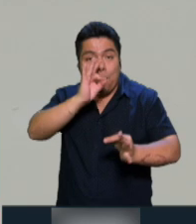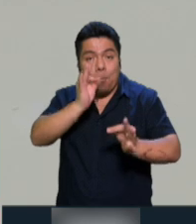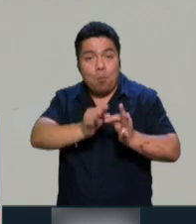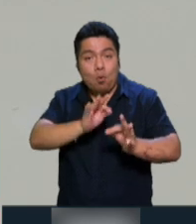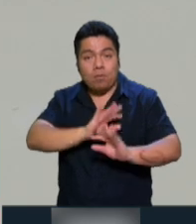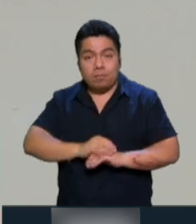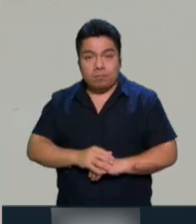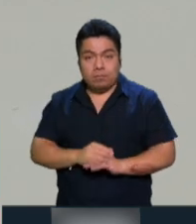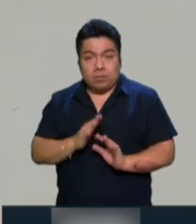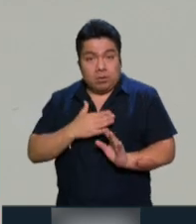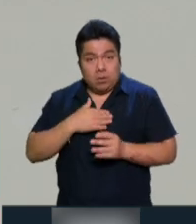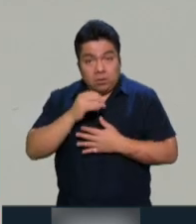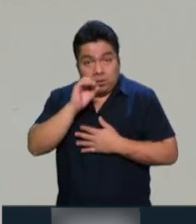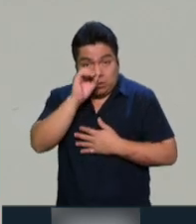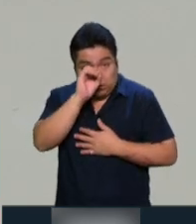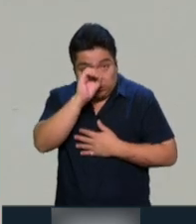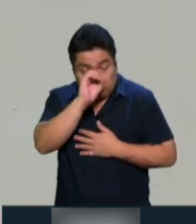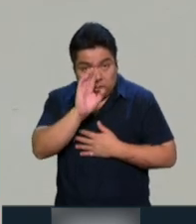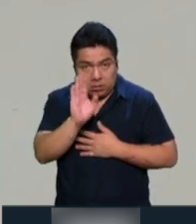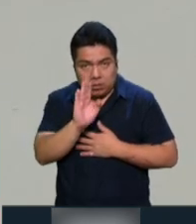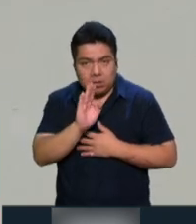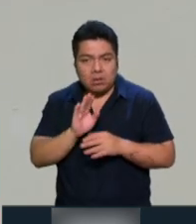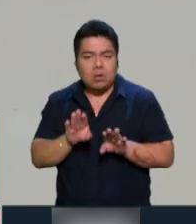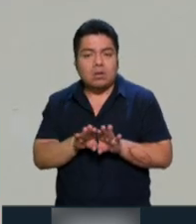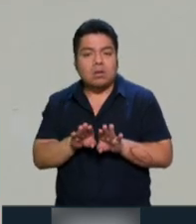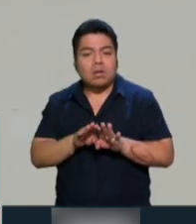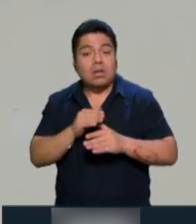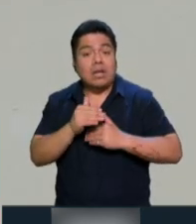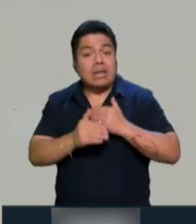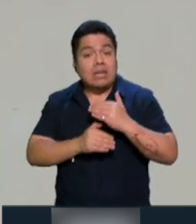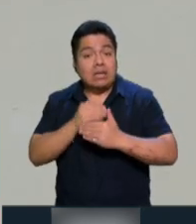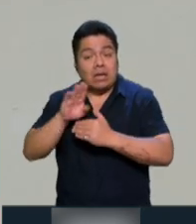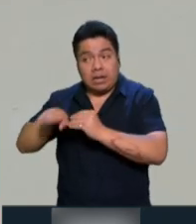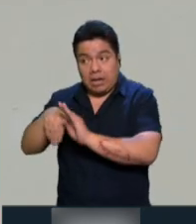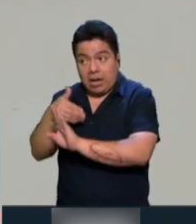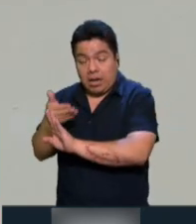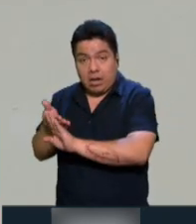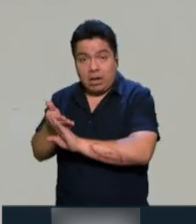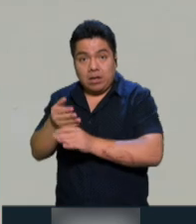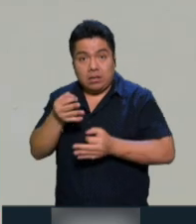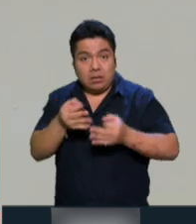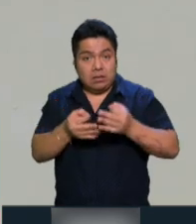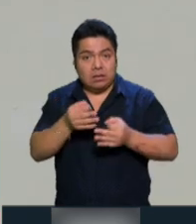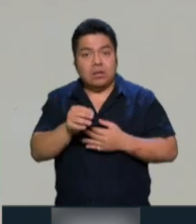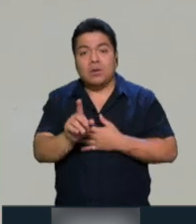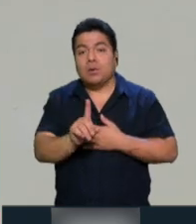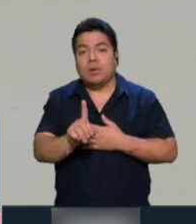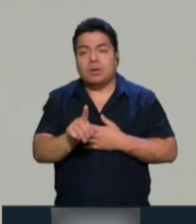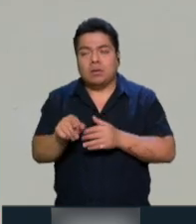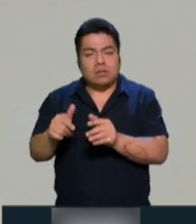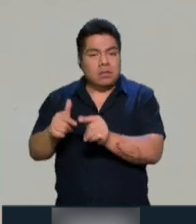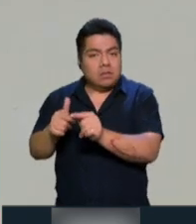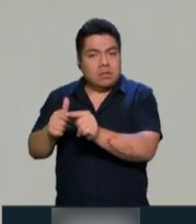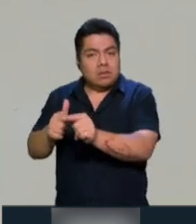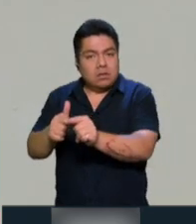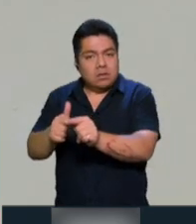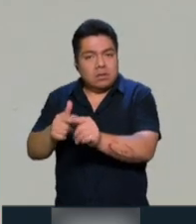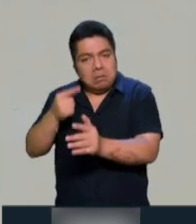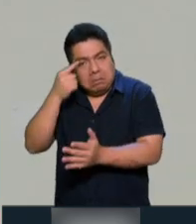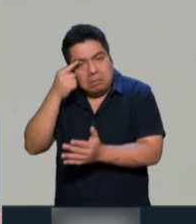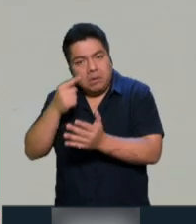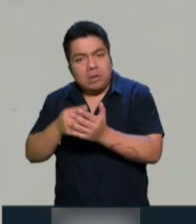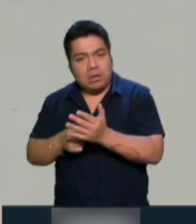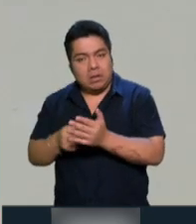de la opinión de iniciar un proceso en contra de ellos. Si ellos avanzan, creo que nos